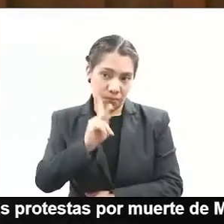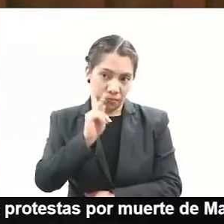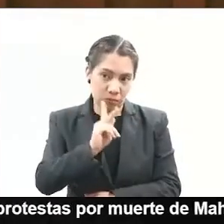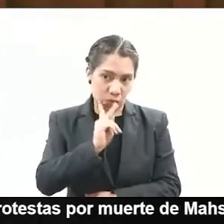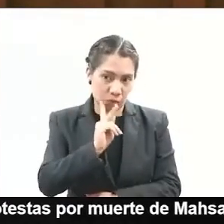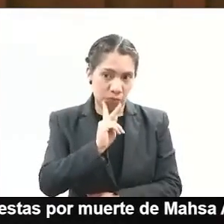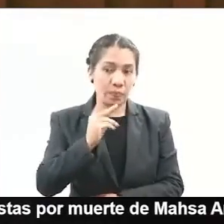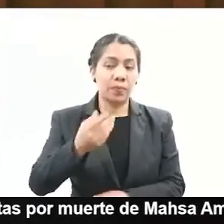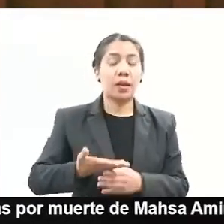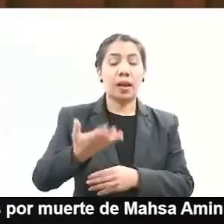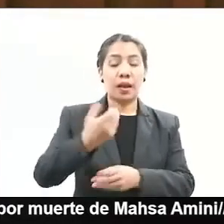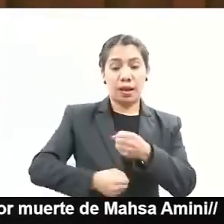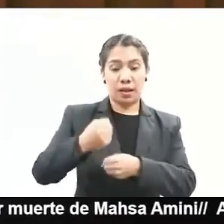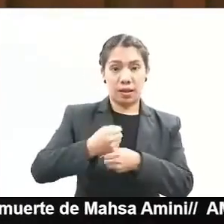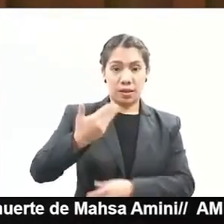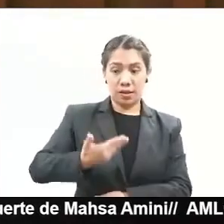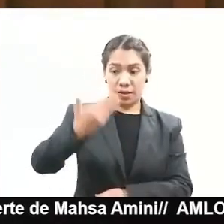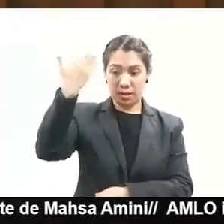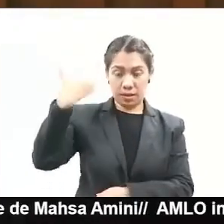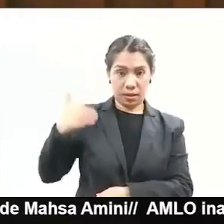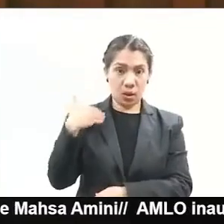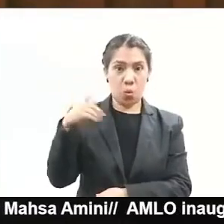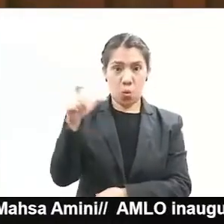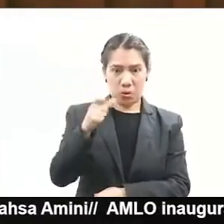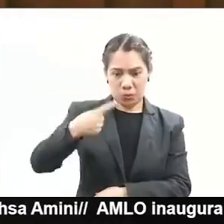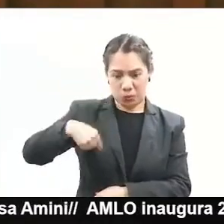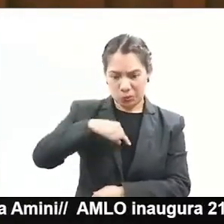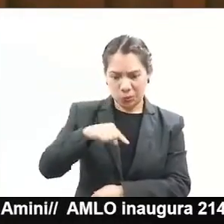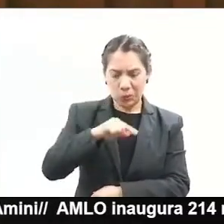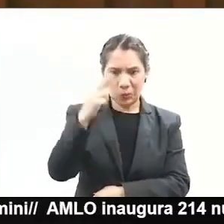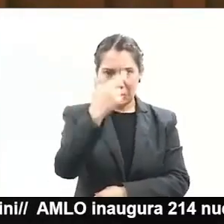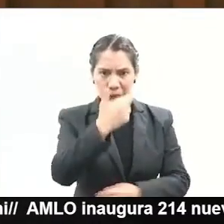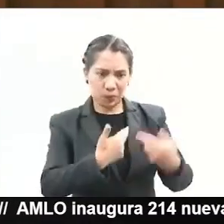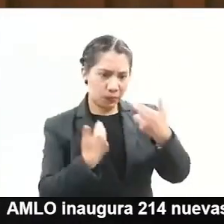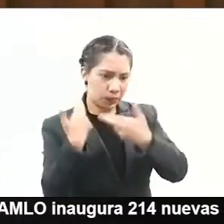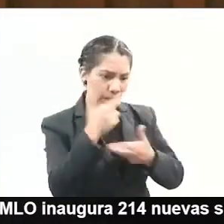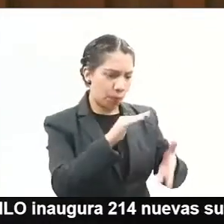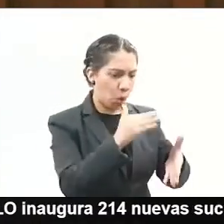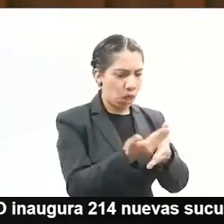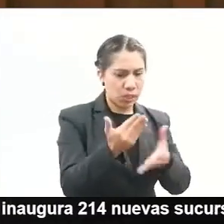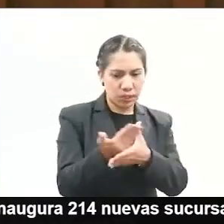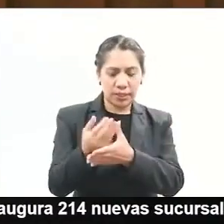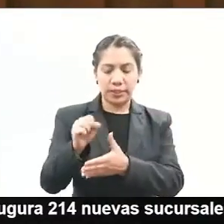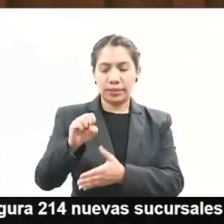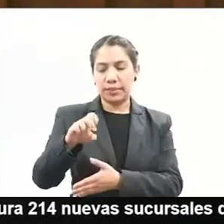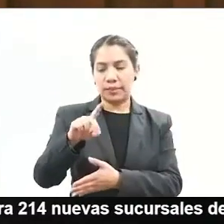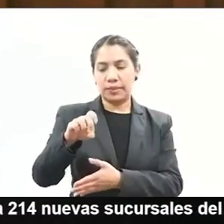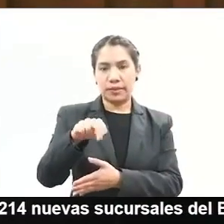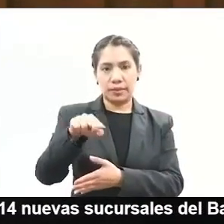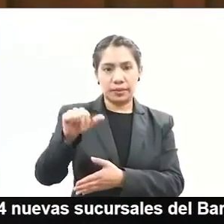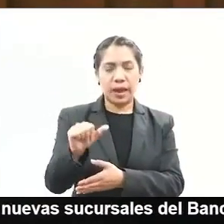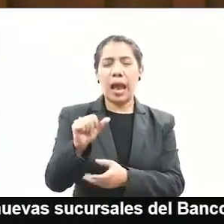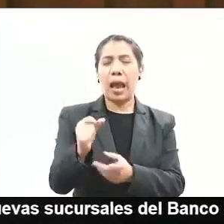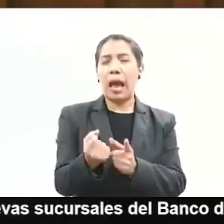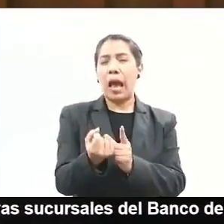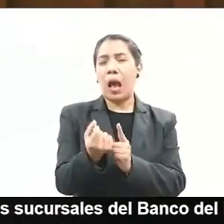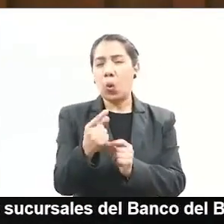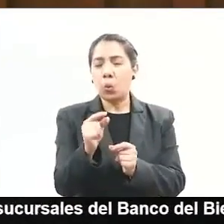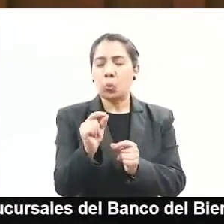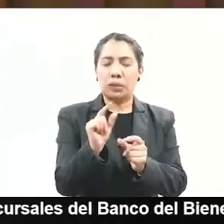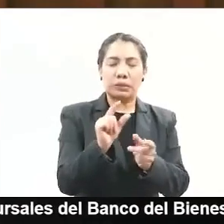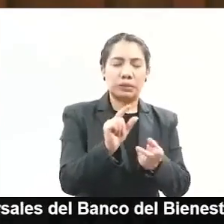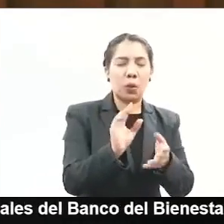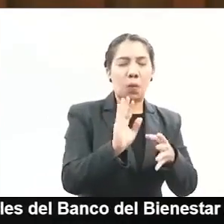año pasado, cuando pudimos revisar los archivos de la Sedena, pero ahí están parte de esas interceptaciones. También sabemos que